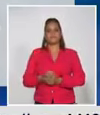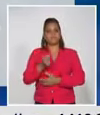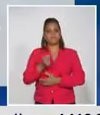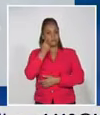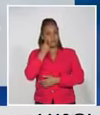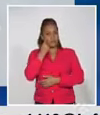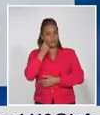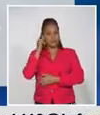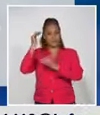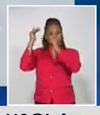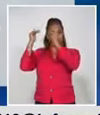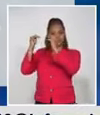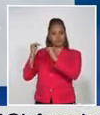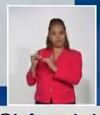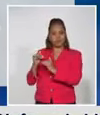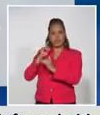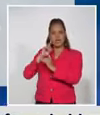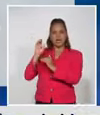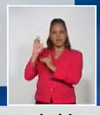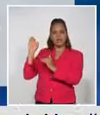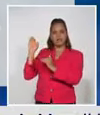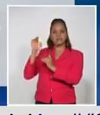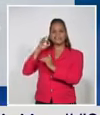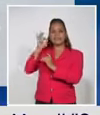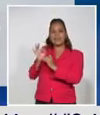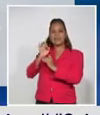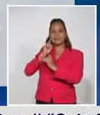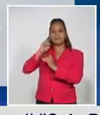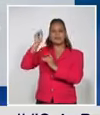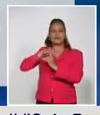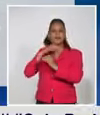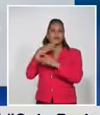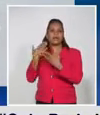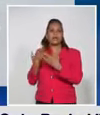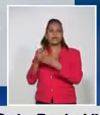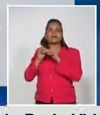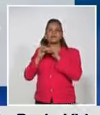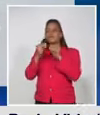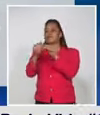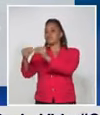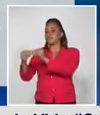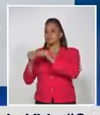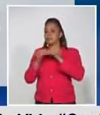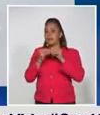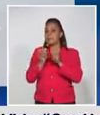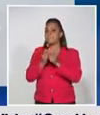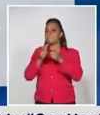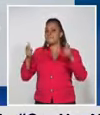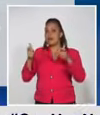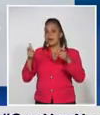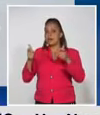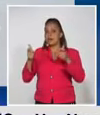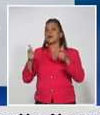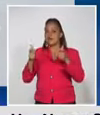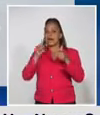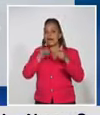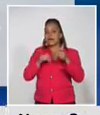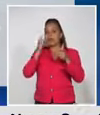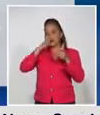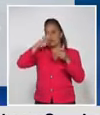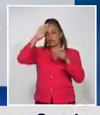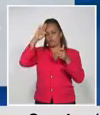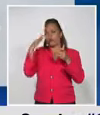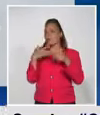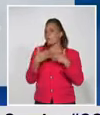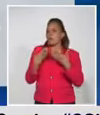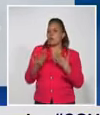puede apreciar donde realmente tenemos las transmisiones más elevadas de nuestro país,